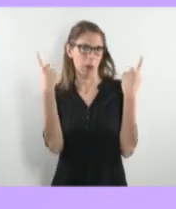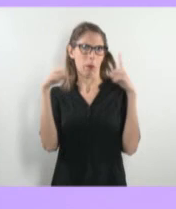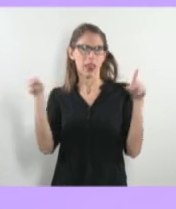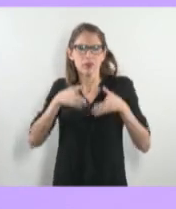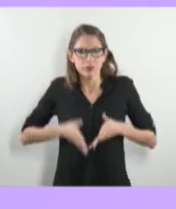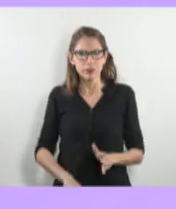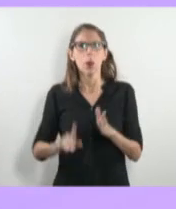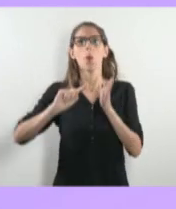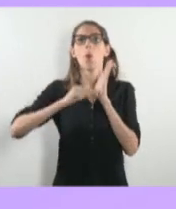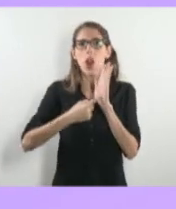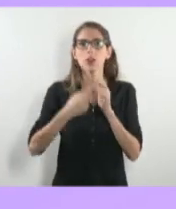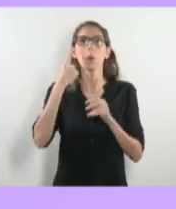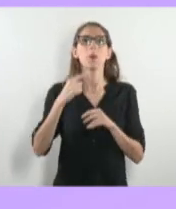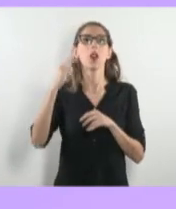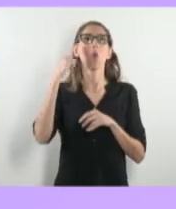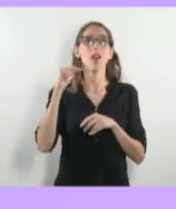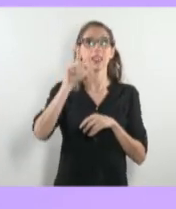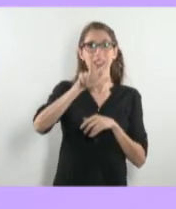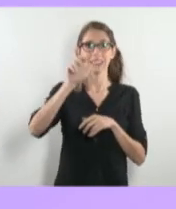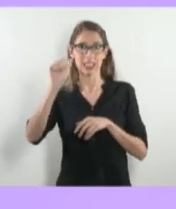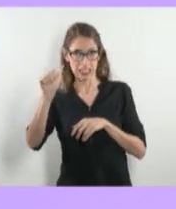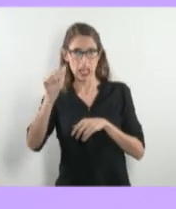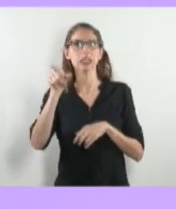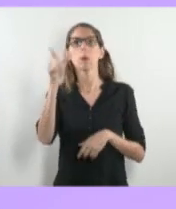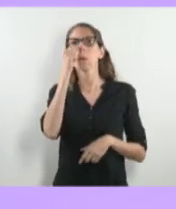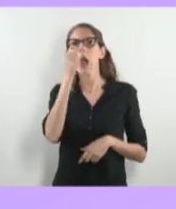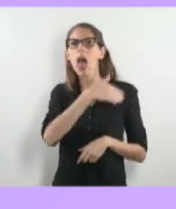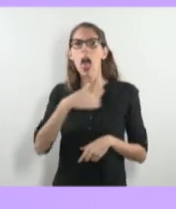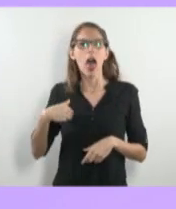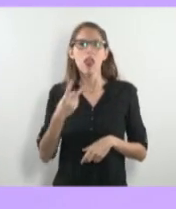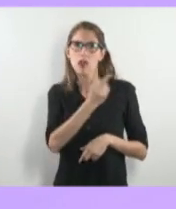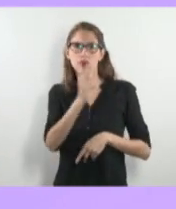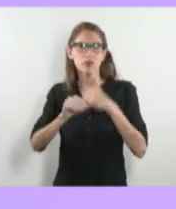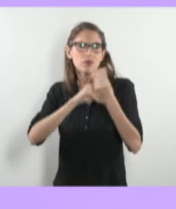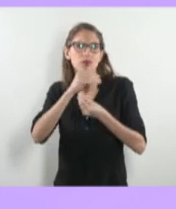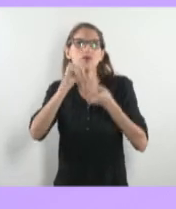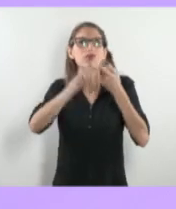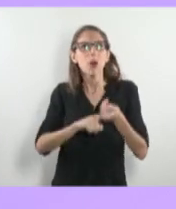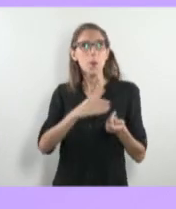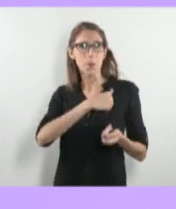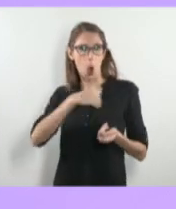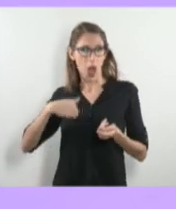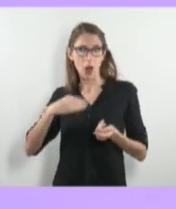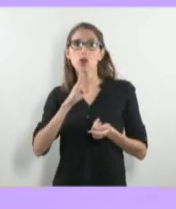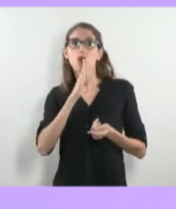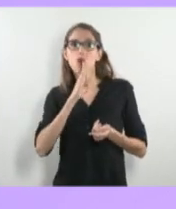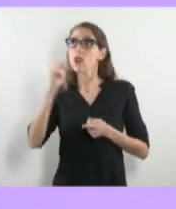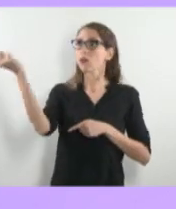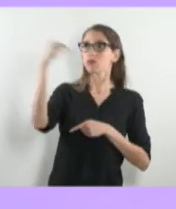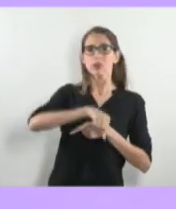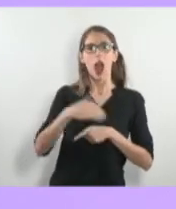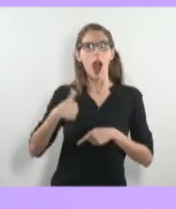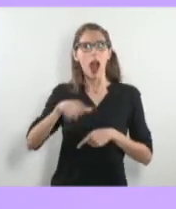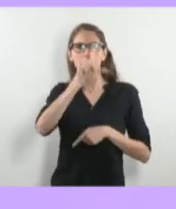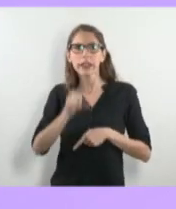Aires en 1936. Sus padres fueron un matrimonio de judíos polacos que llegaron a la Argentina y se